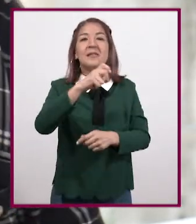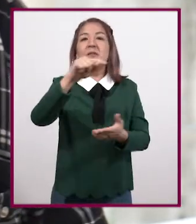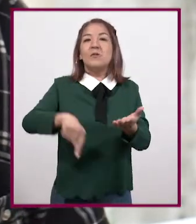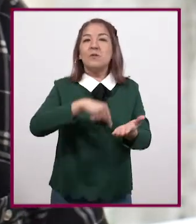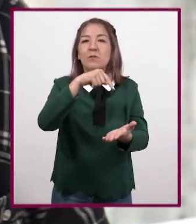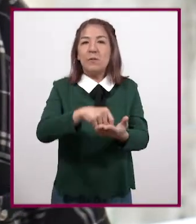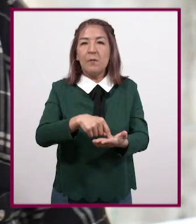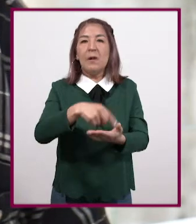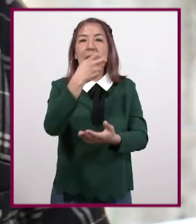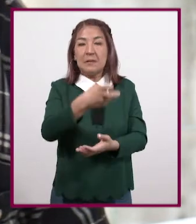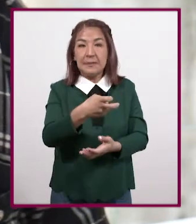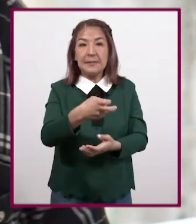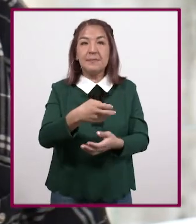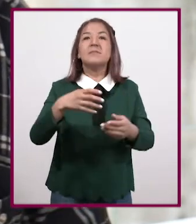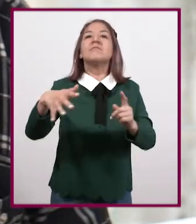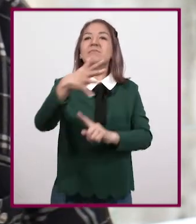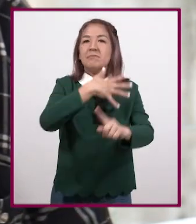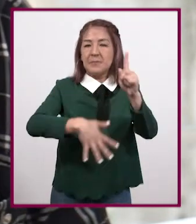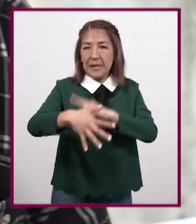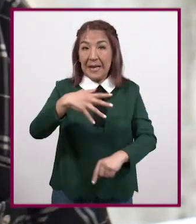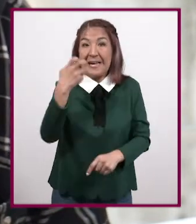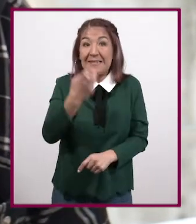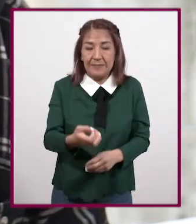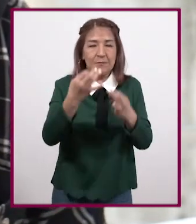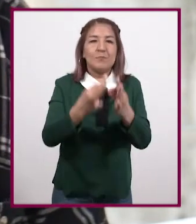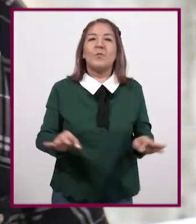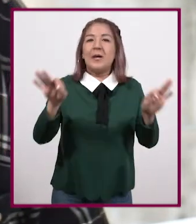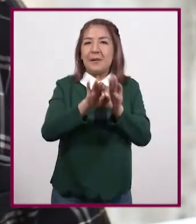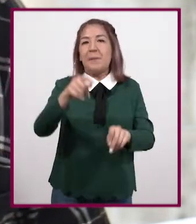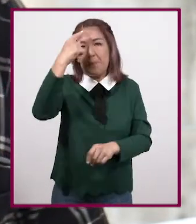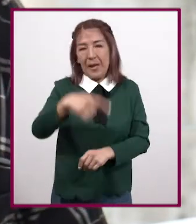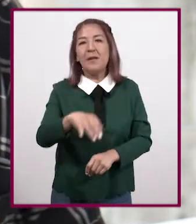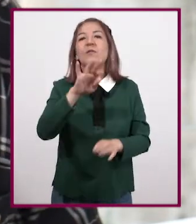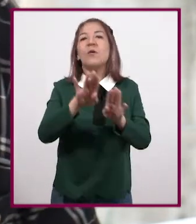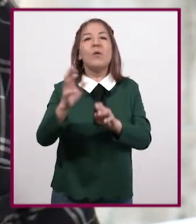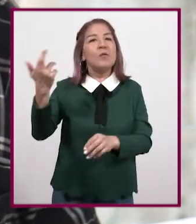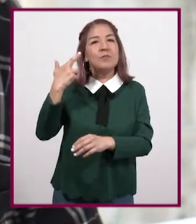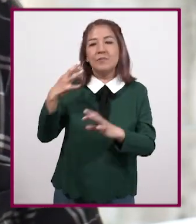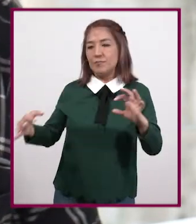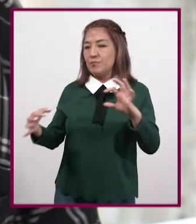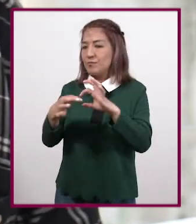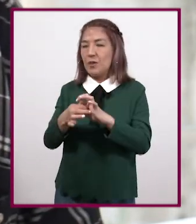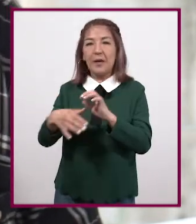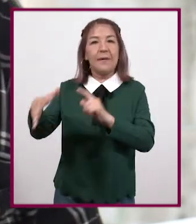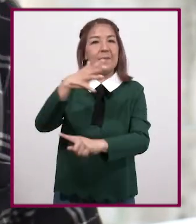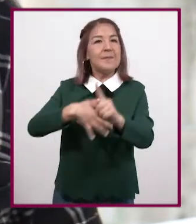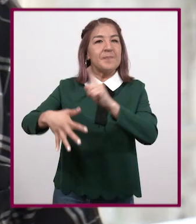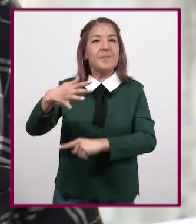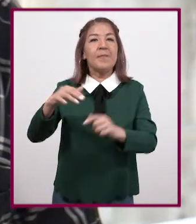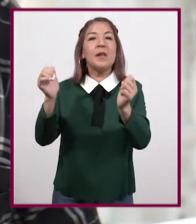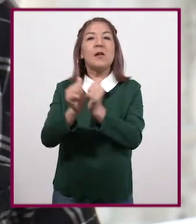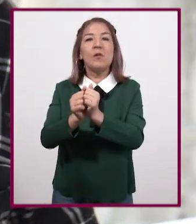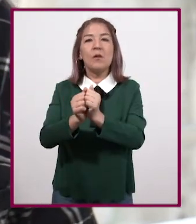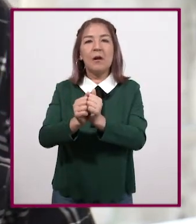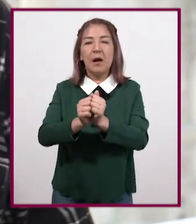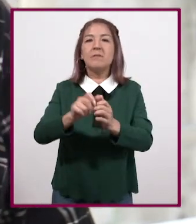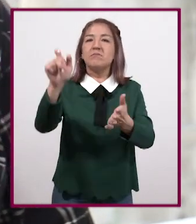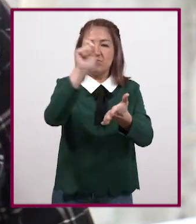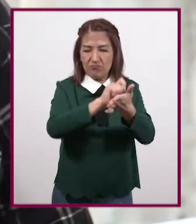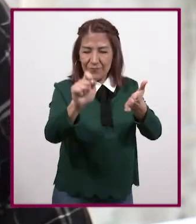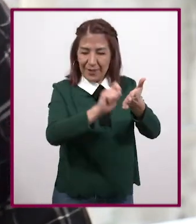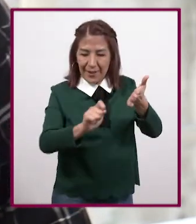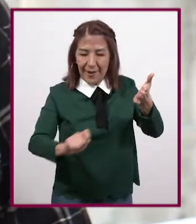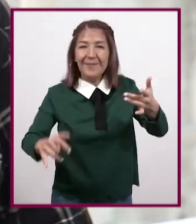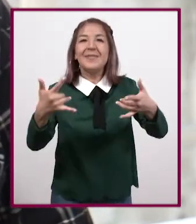el contexto es fundamental y es lo que te permite también el paisaje sonoro. Siempre va acompañado de una